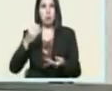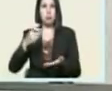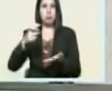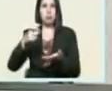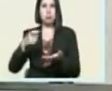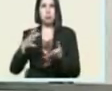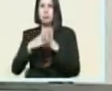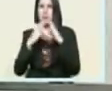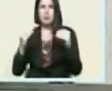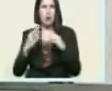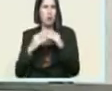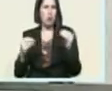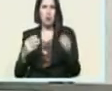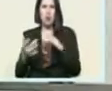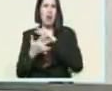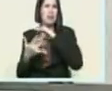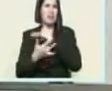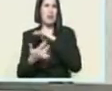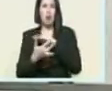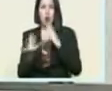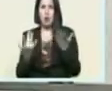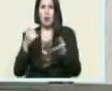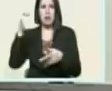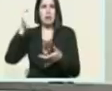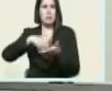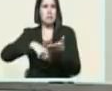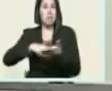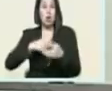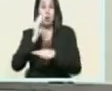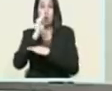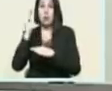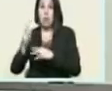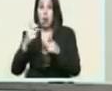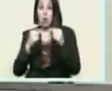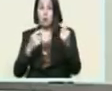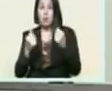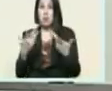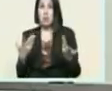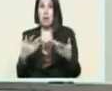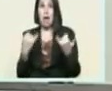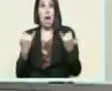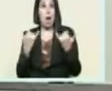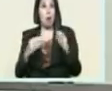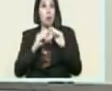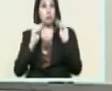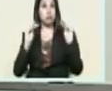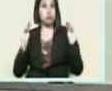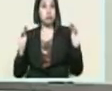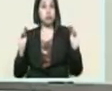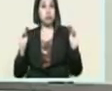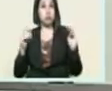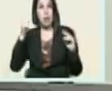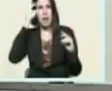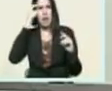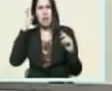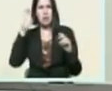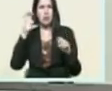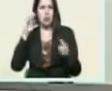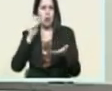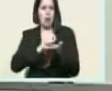bioelectrónico, todo eso. Y sigamos cuidando nuestro cono monetario. Por eso hoy anuncio, toma nota Ernesto,